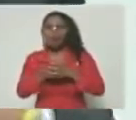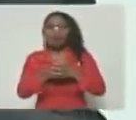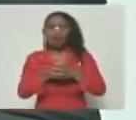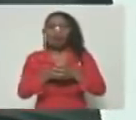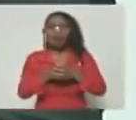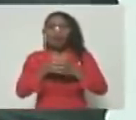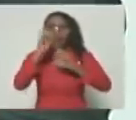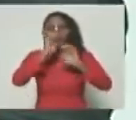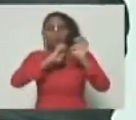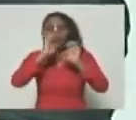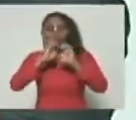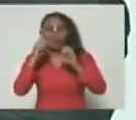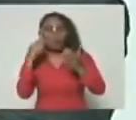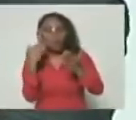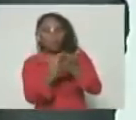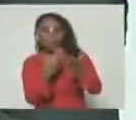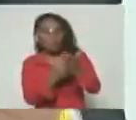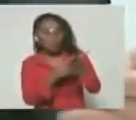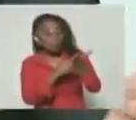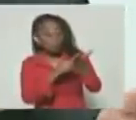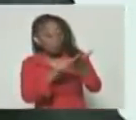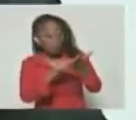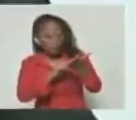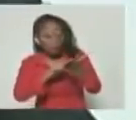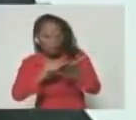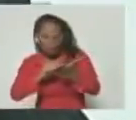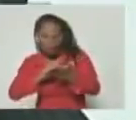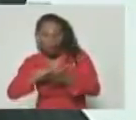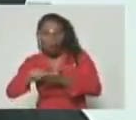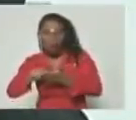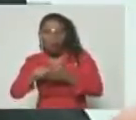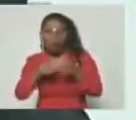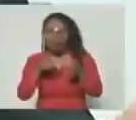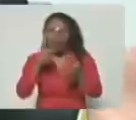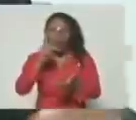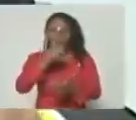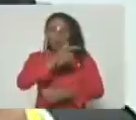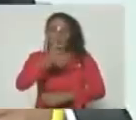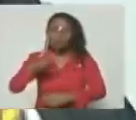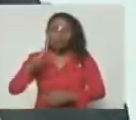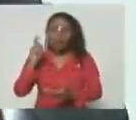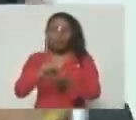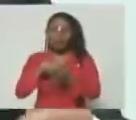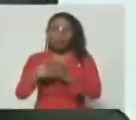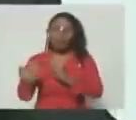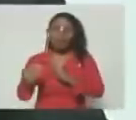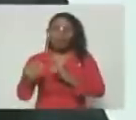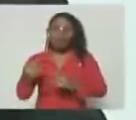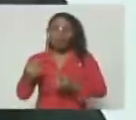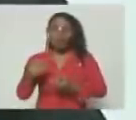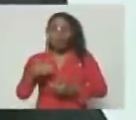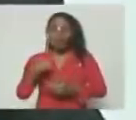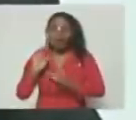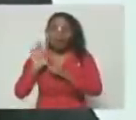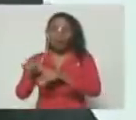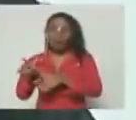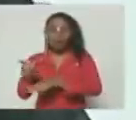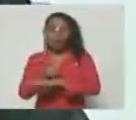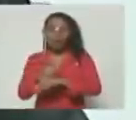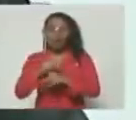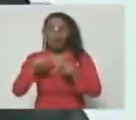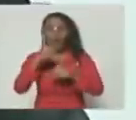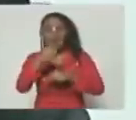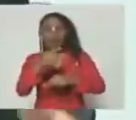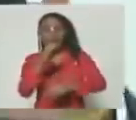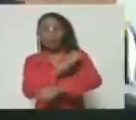evaluó las credenciales de los candidatos afectos al gobierno y de los candidatos con vinculaciones a la